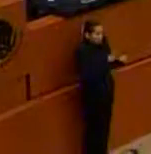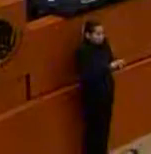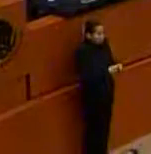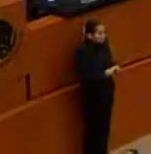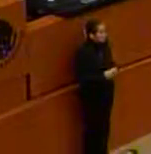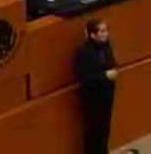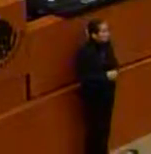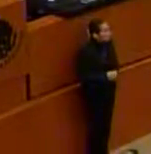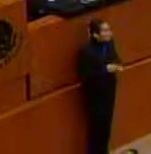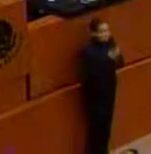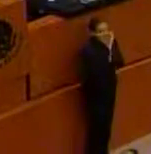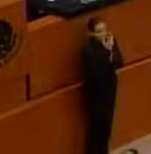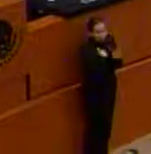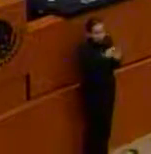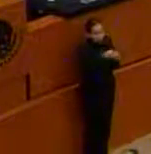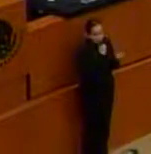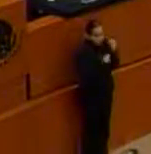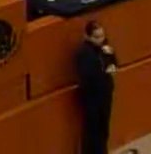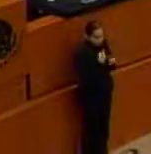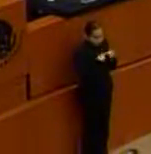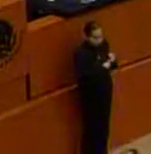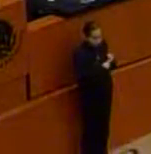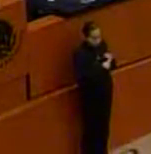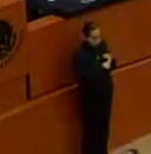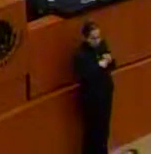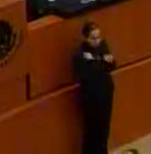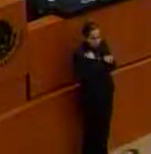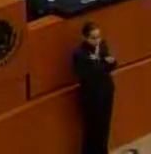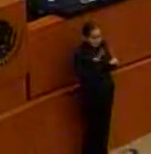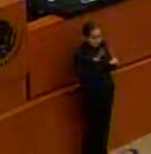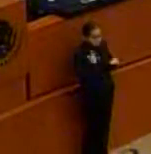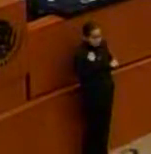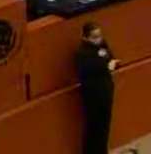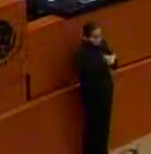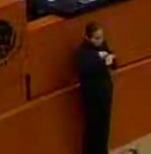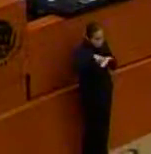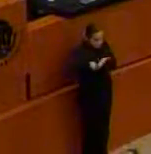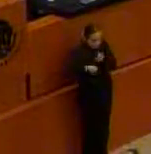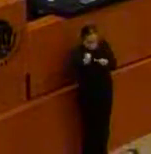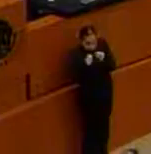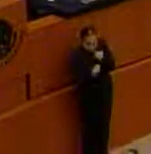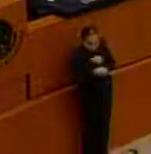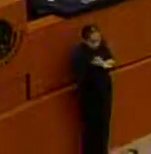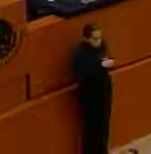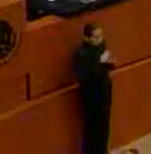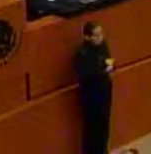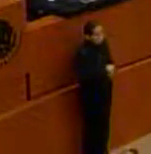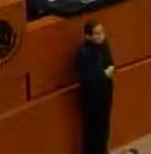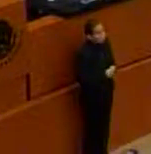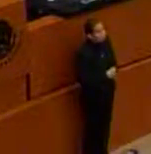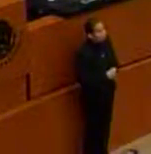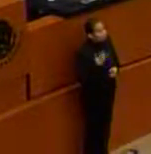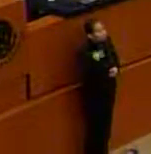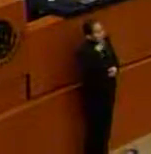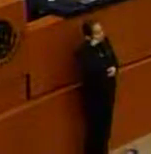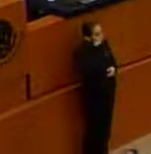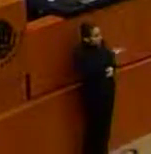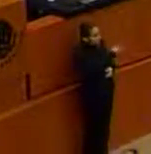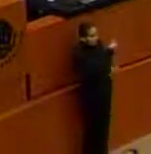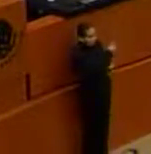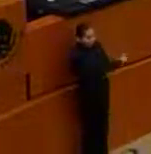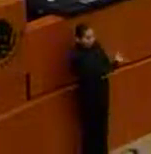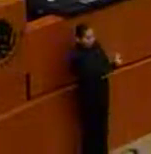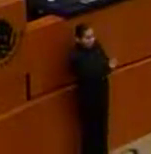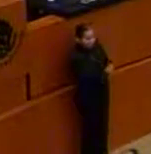materia de alimentación, vivienda, etcétera. El planteamiento es que la